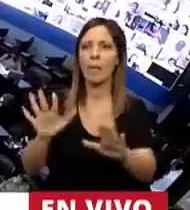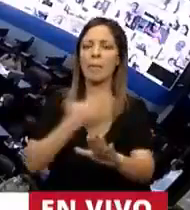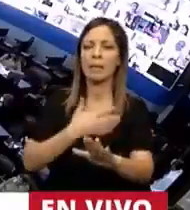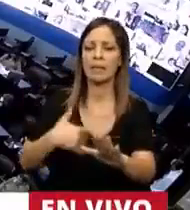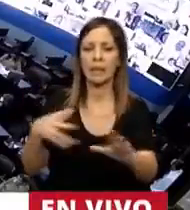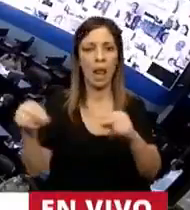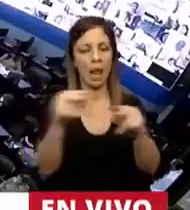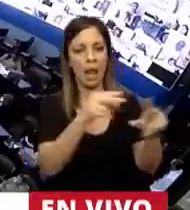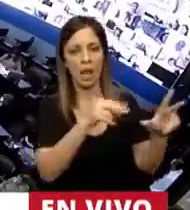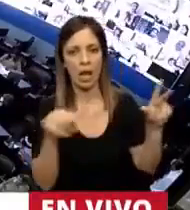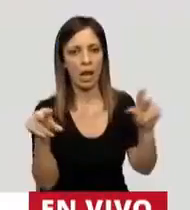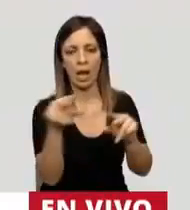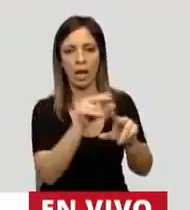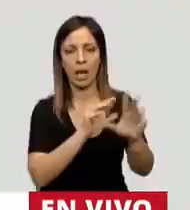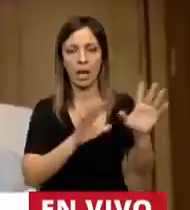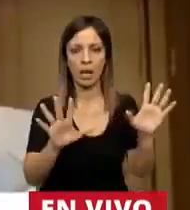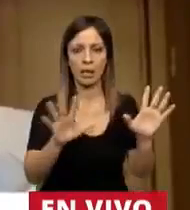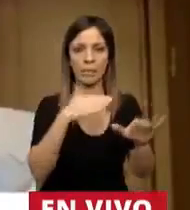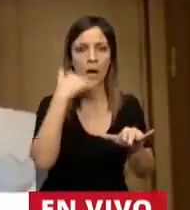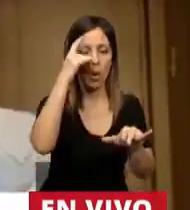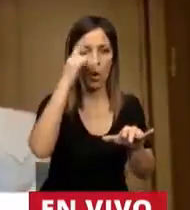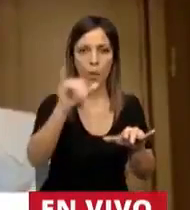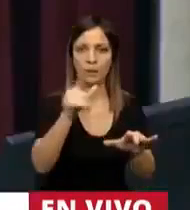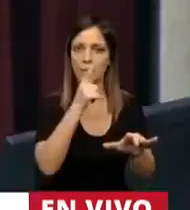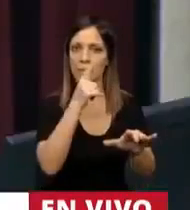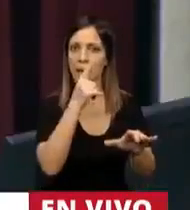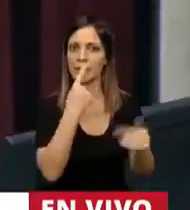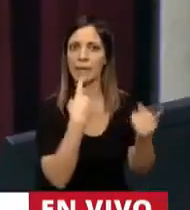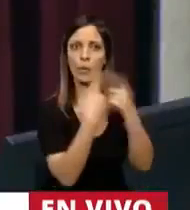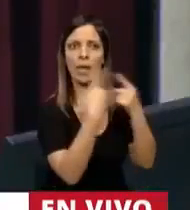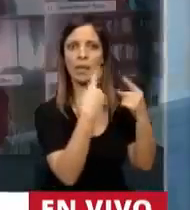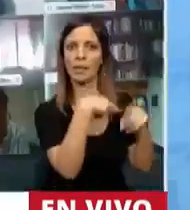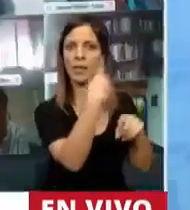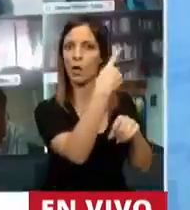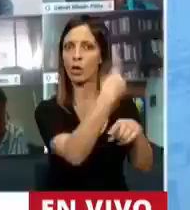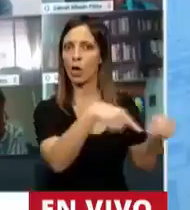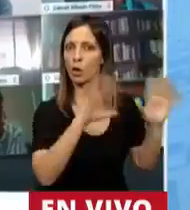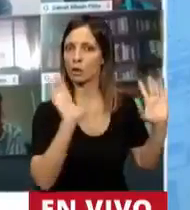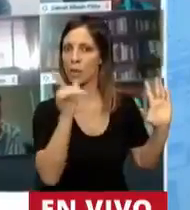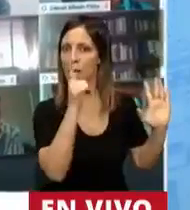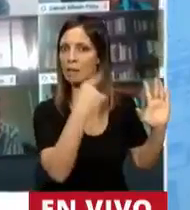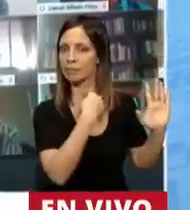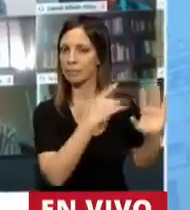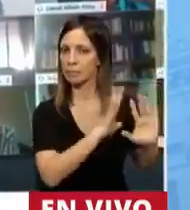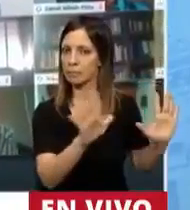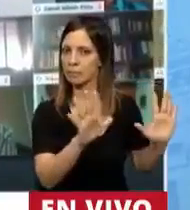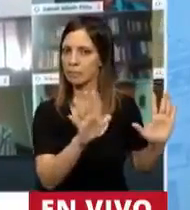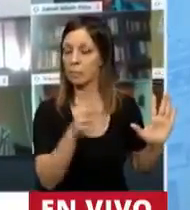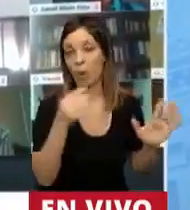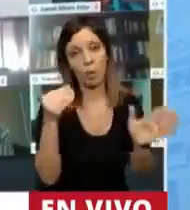Presidente. Diputado Luis Juez, evidentemente está en una entrevista periodística,